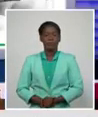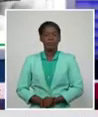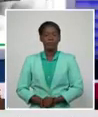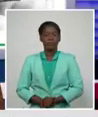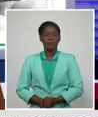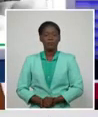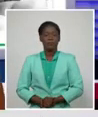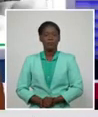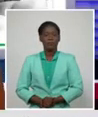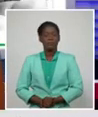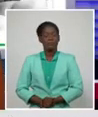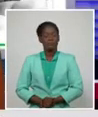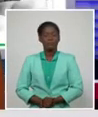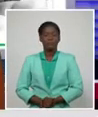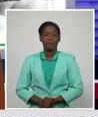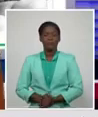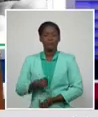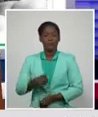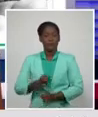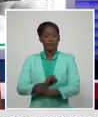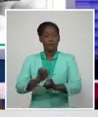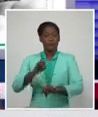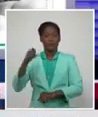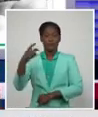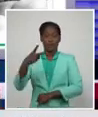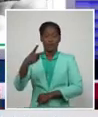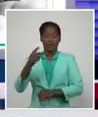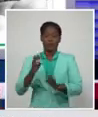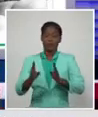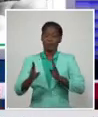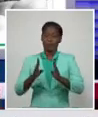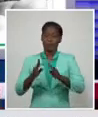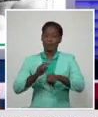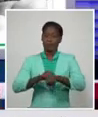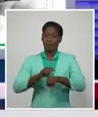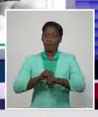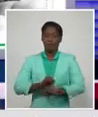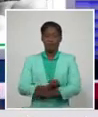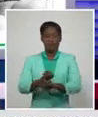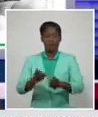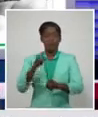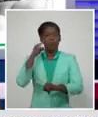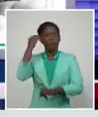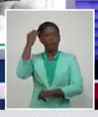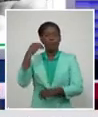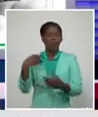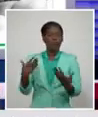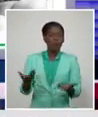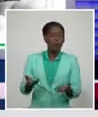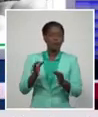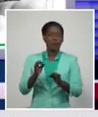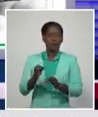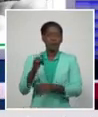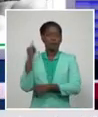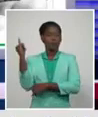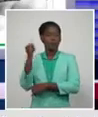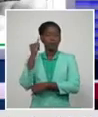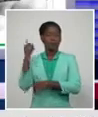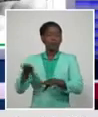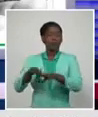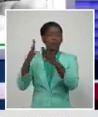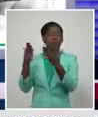Entramos así en el segundo momento de nuestra conferencia de prensa para conocer cuál es la situación internacional debido al impacto de